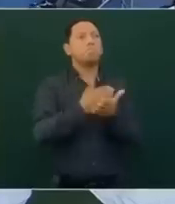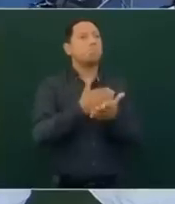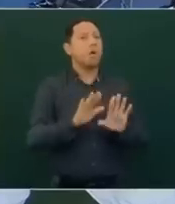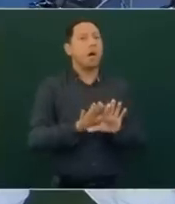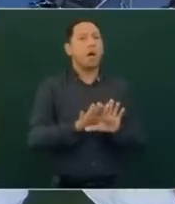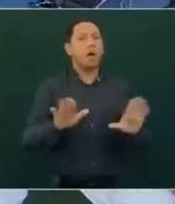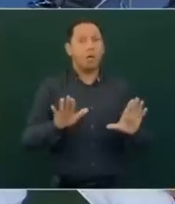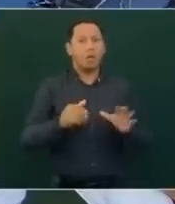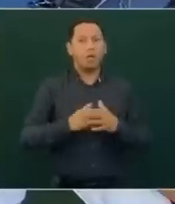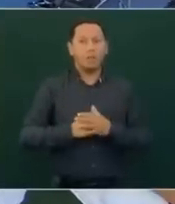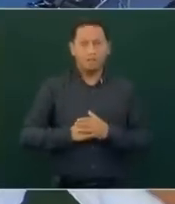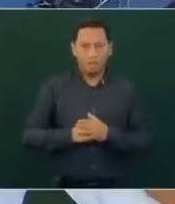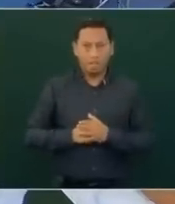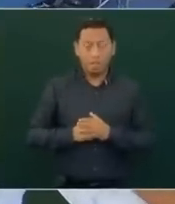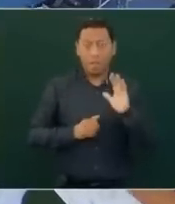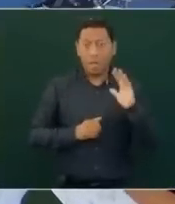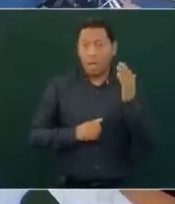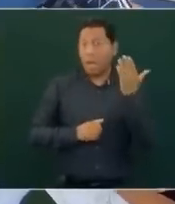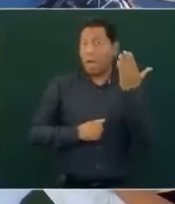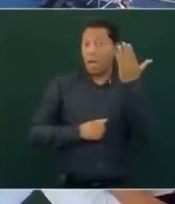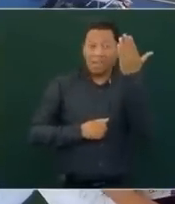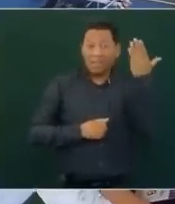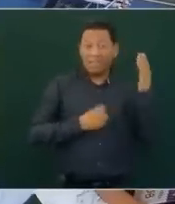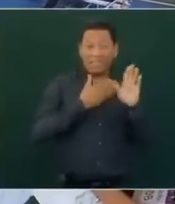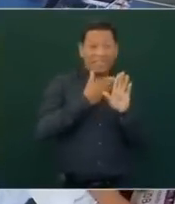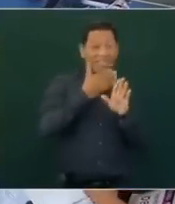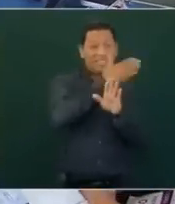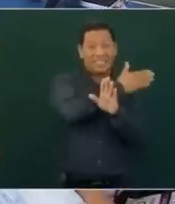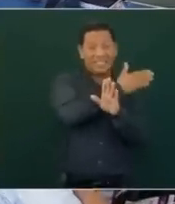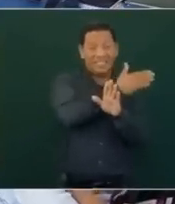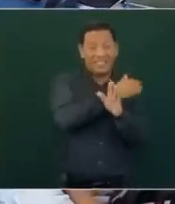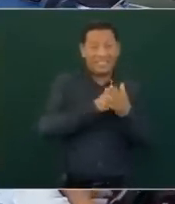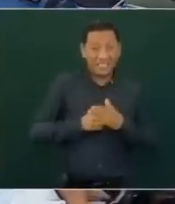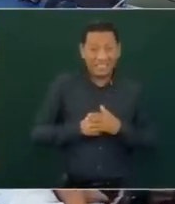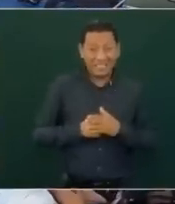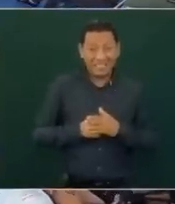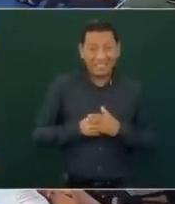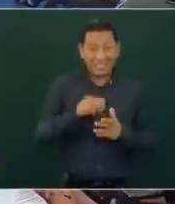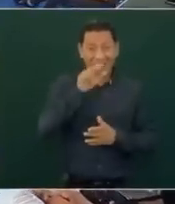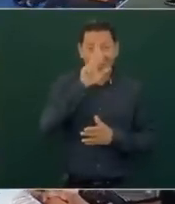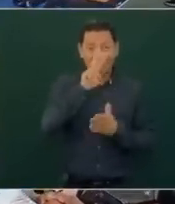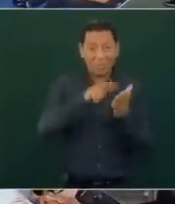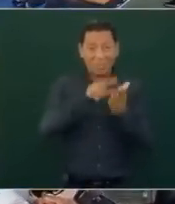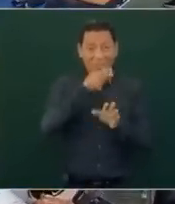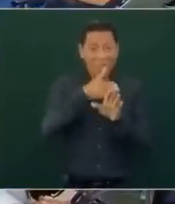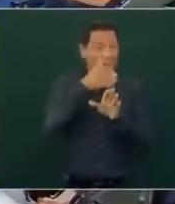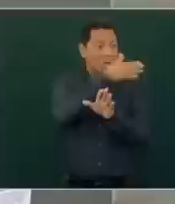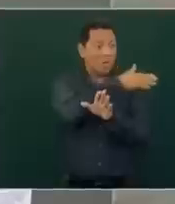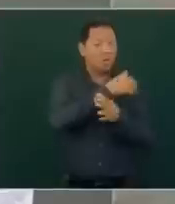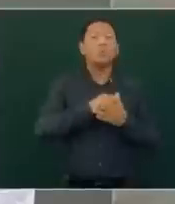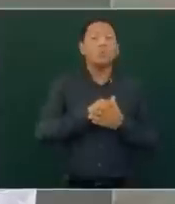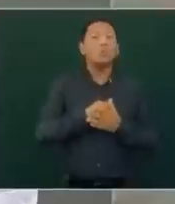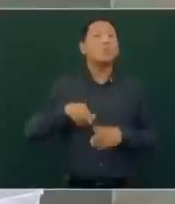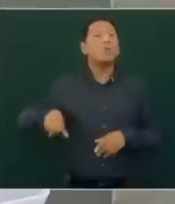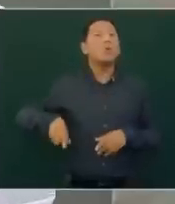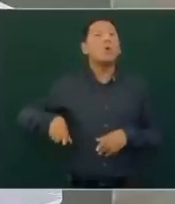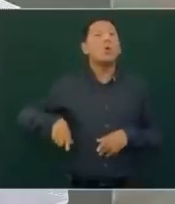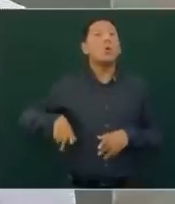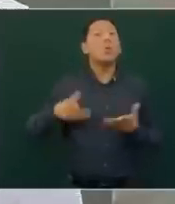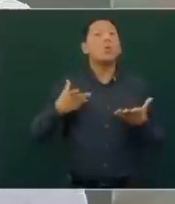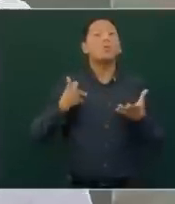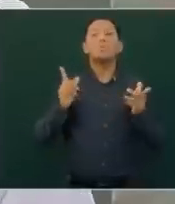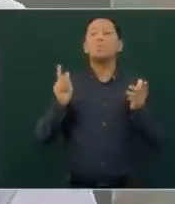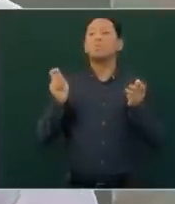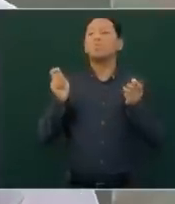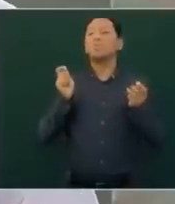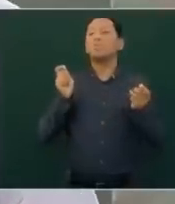Lo que había era un gobierno oligárquico, una